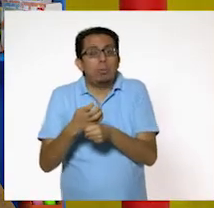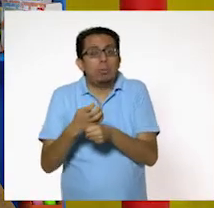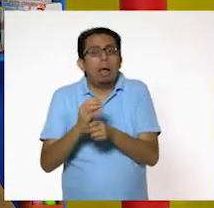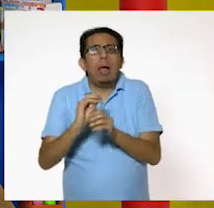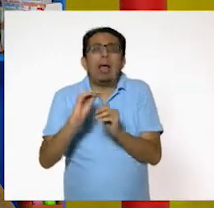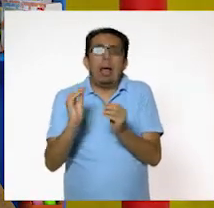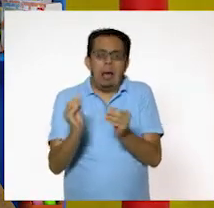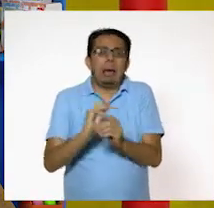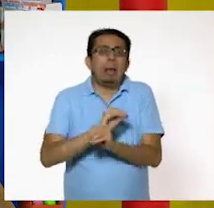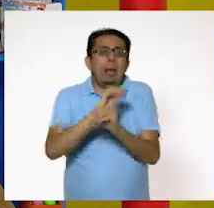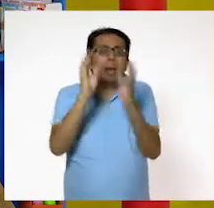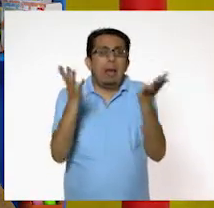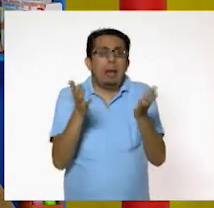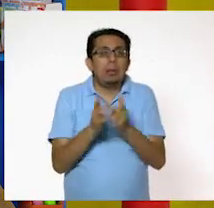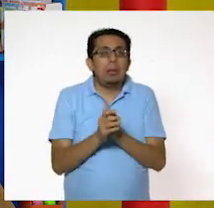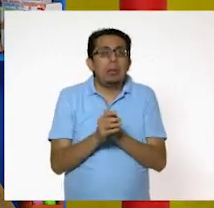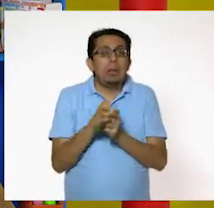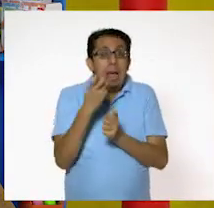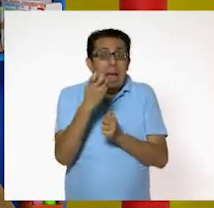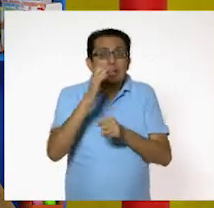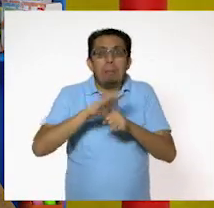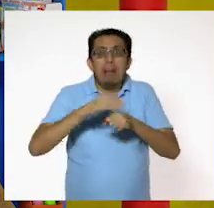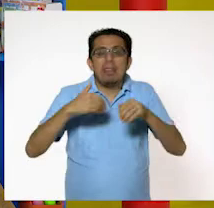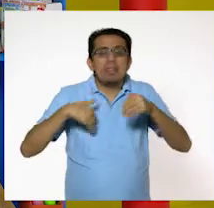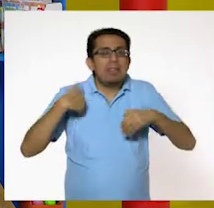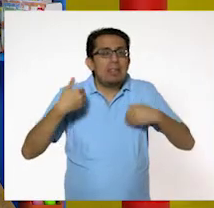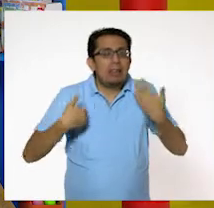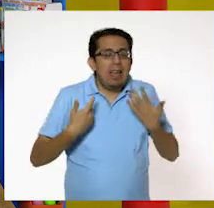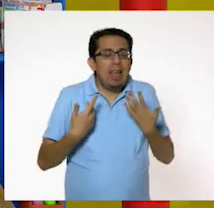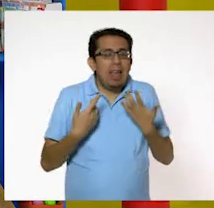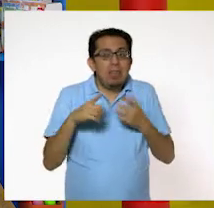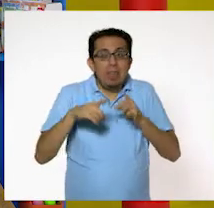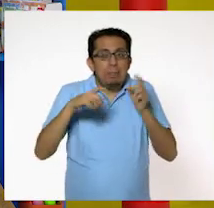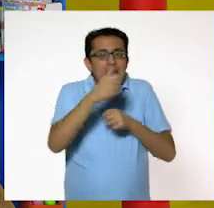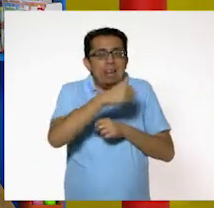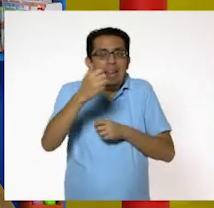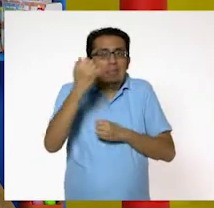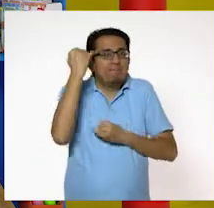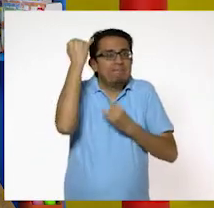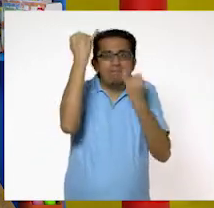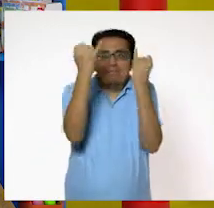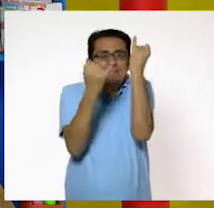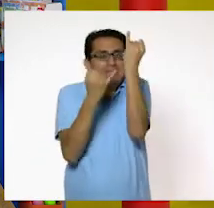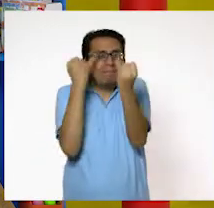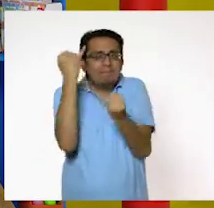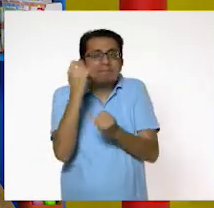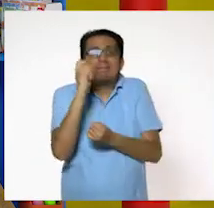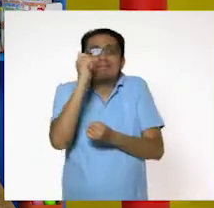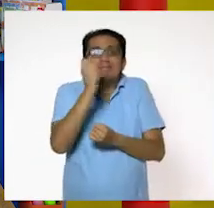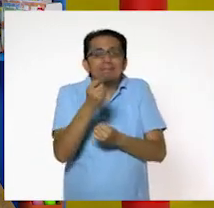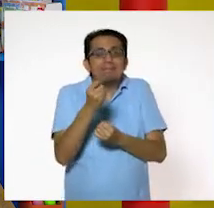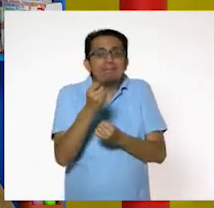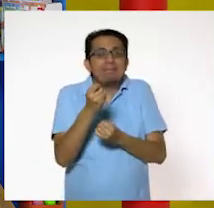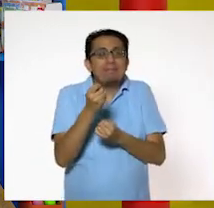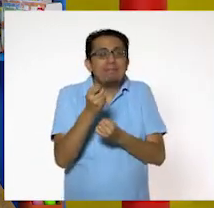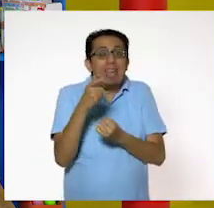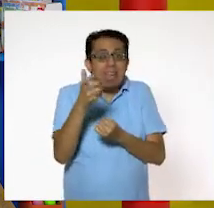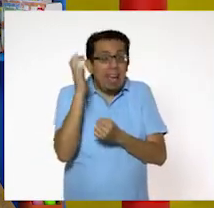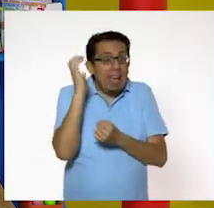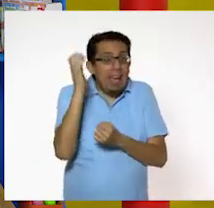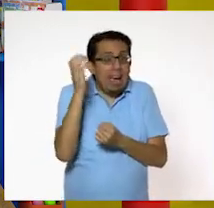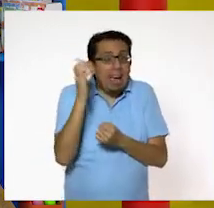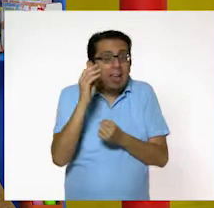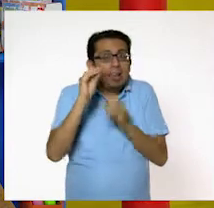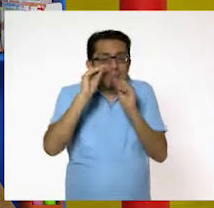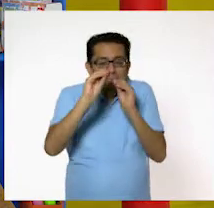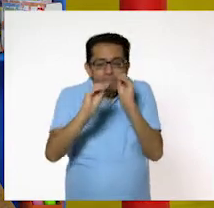¡Claro! ¡Claro! Es el paso más divertido porque depende de nuestra creatividad, porque es decorar las maracas